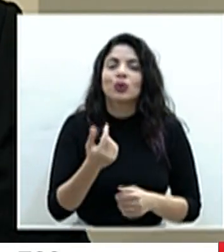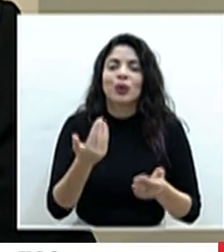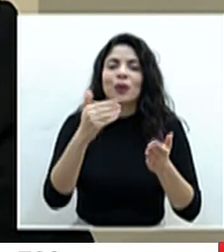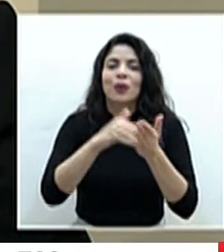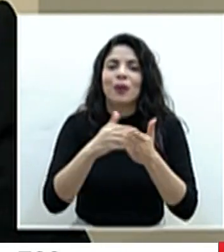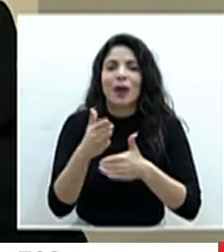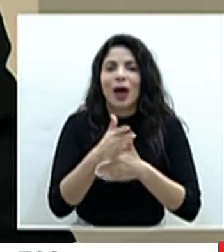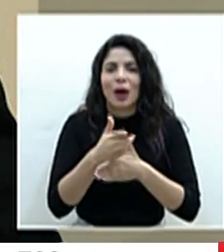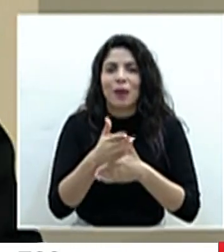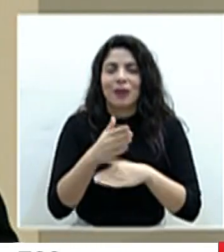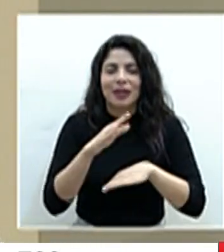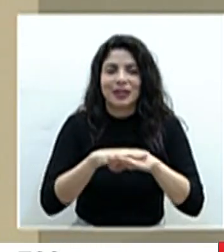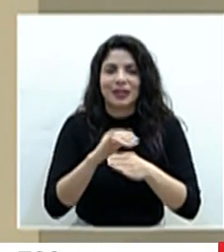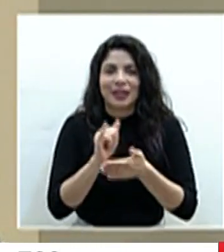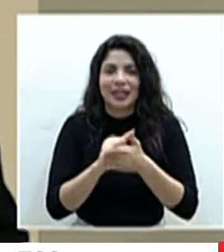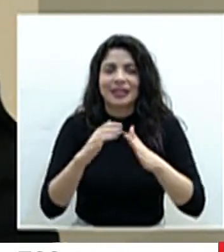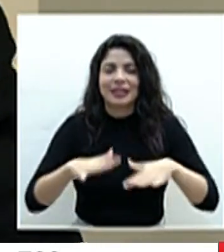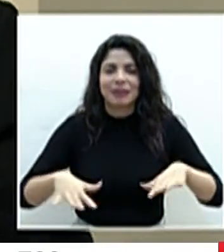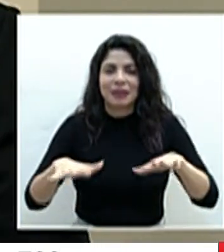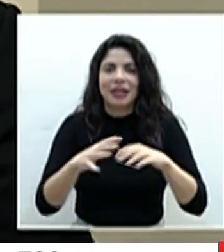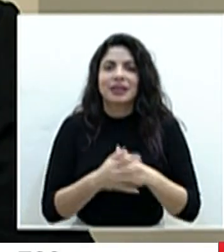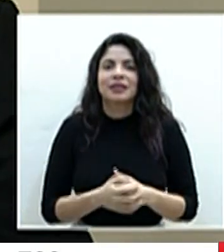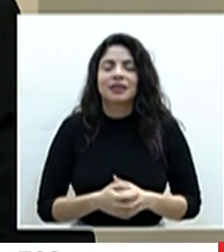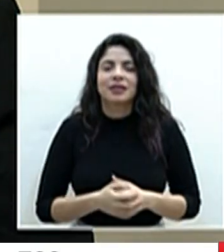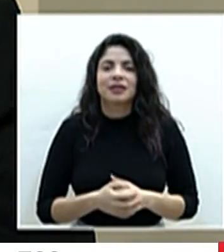volver a compartir en esos espacios.